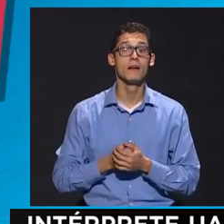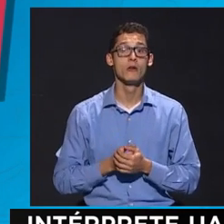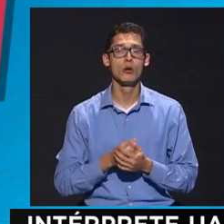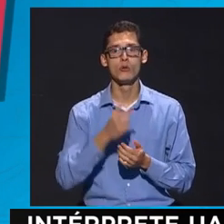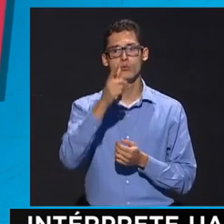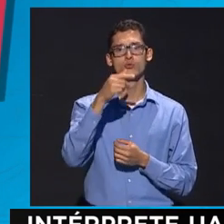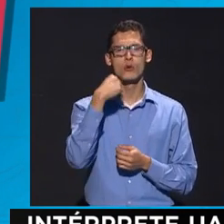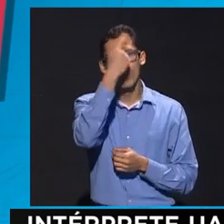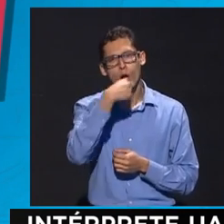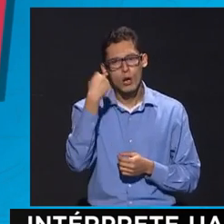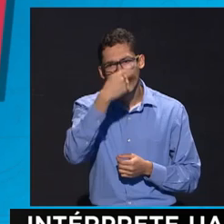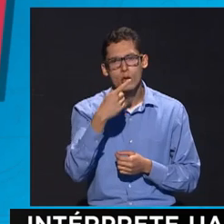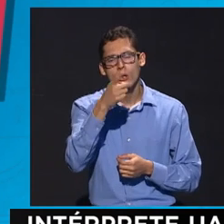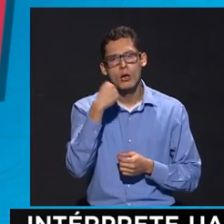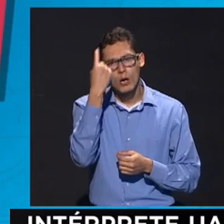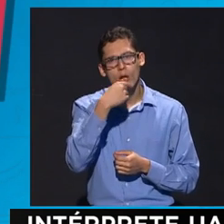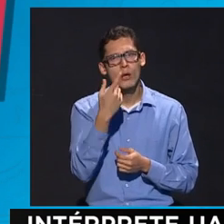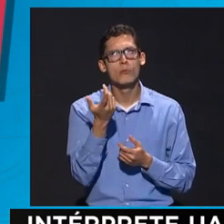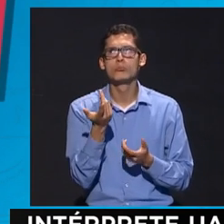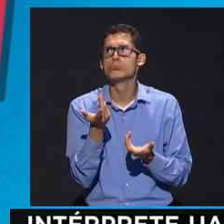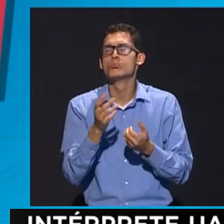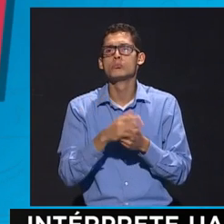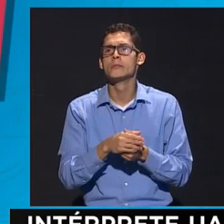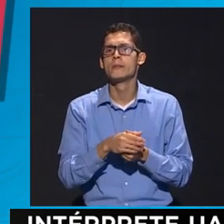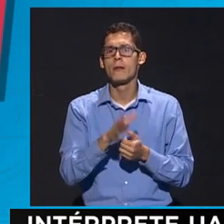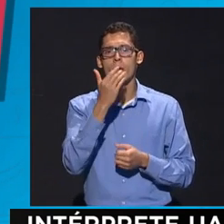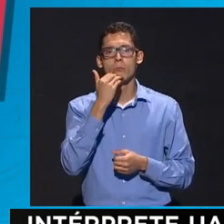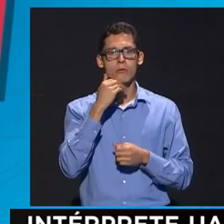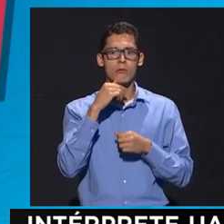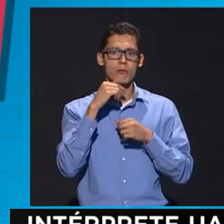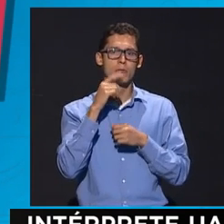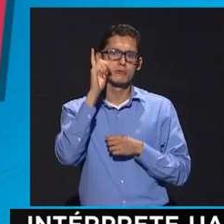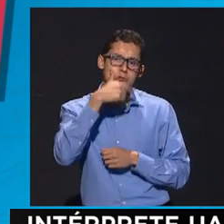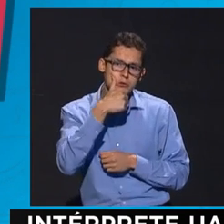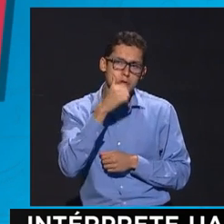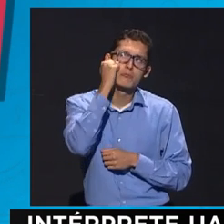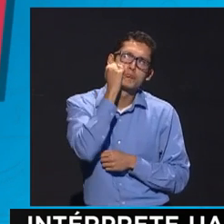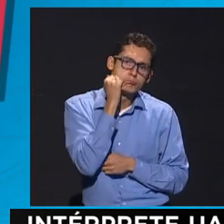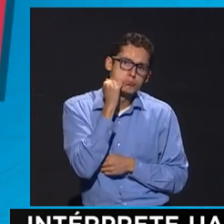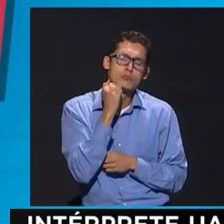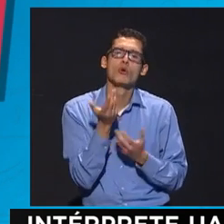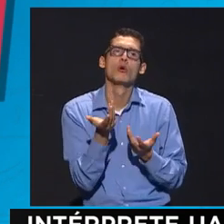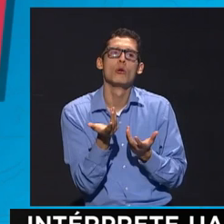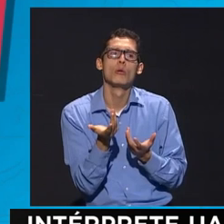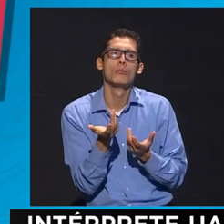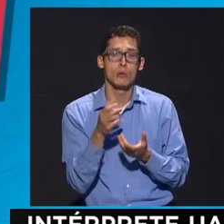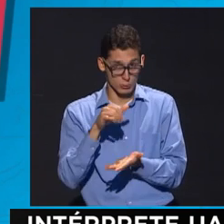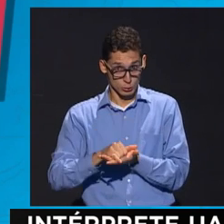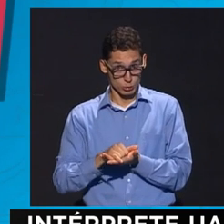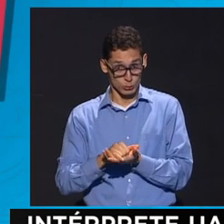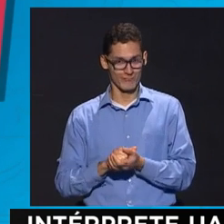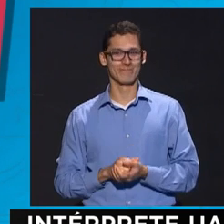ahora muy claras cuando cuando uno está triste como hace así